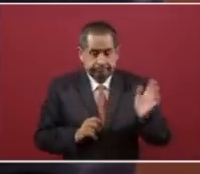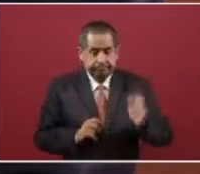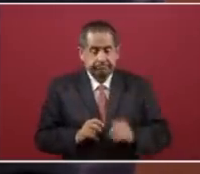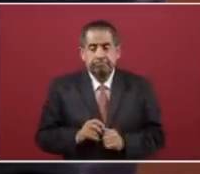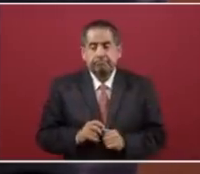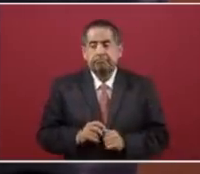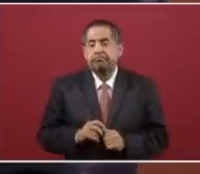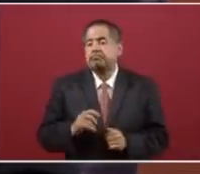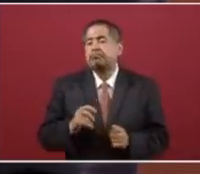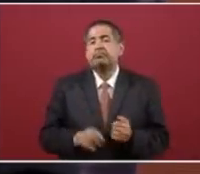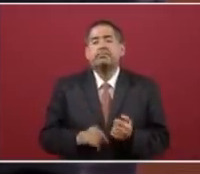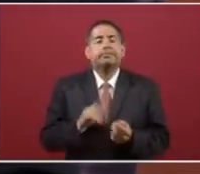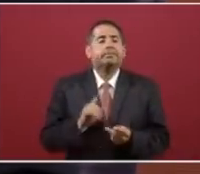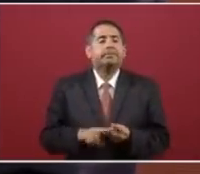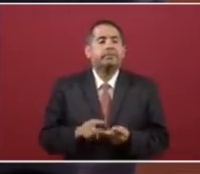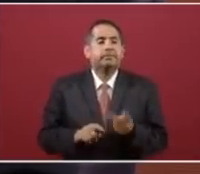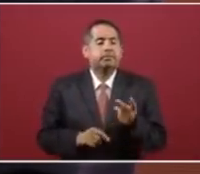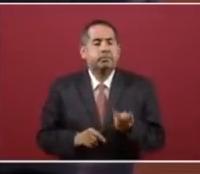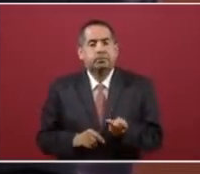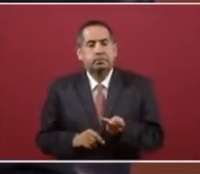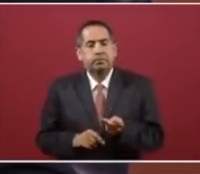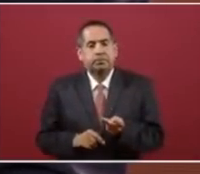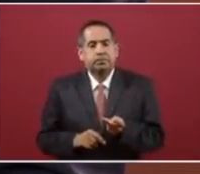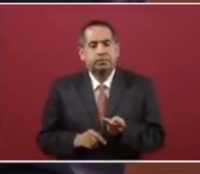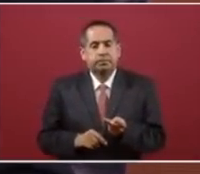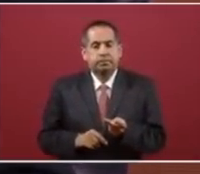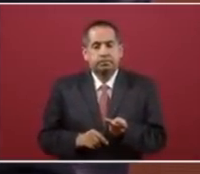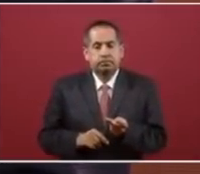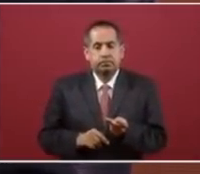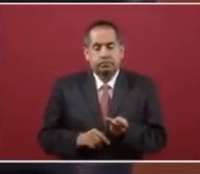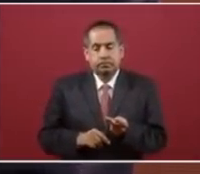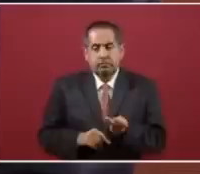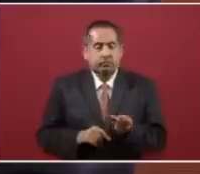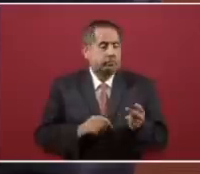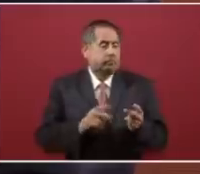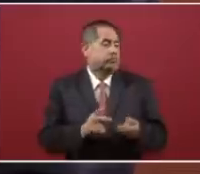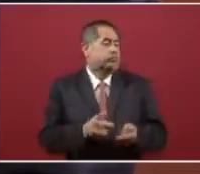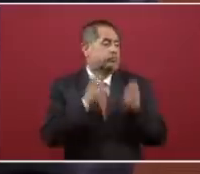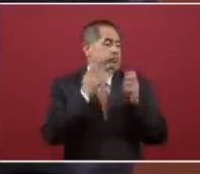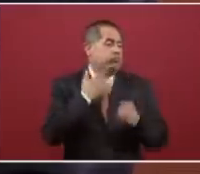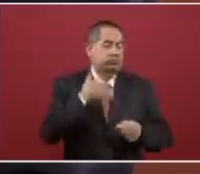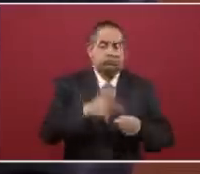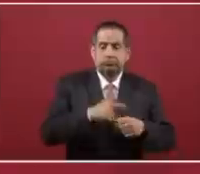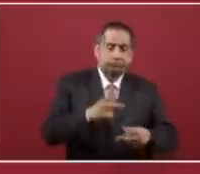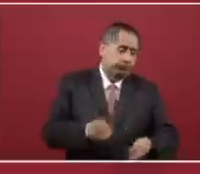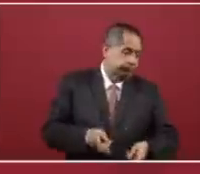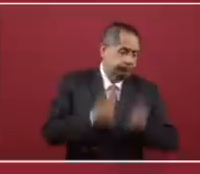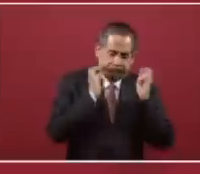el qué este robe combustible